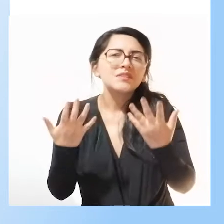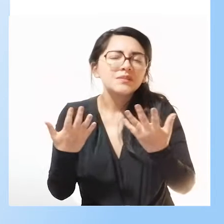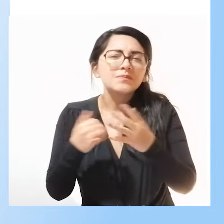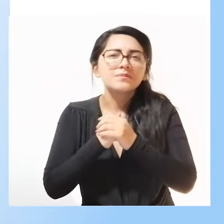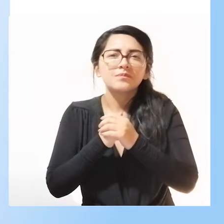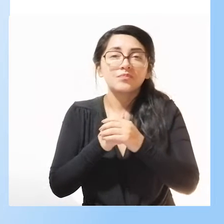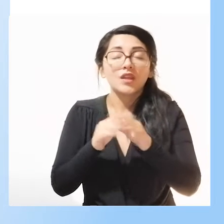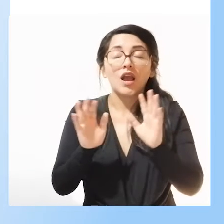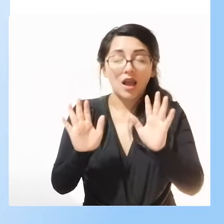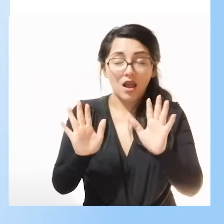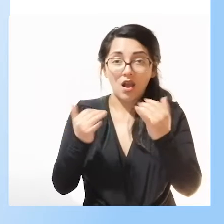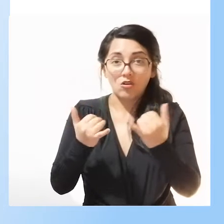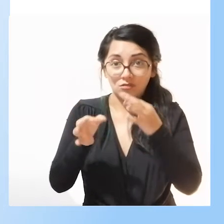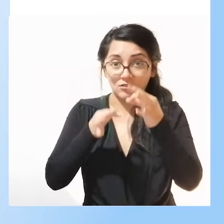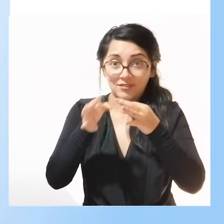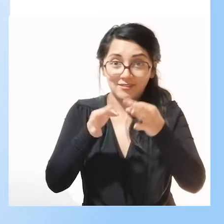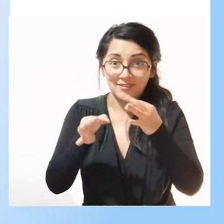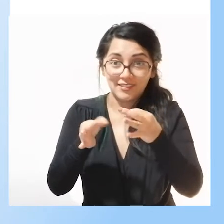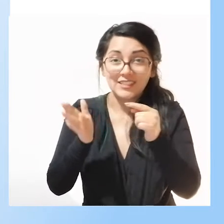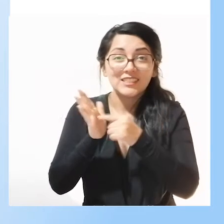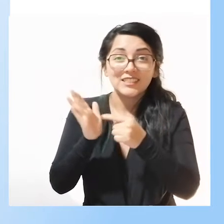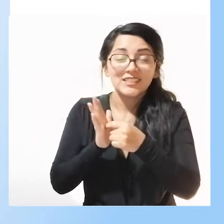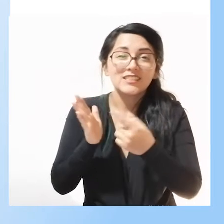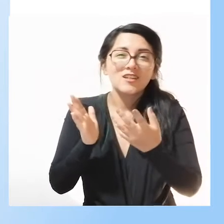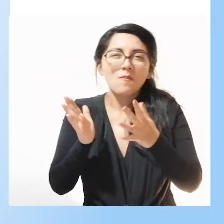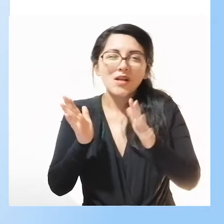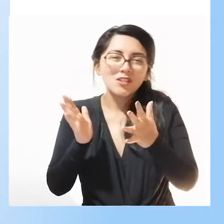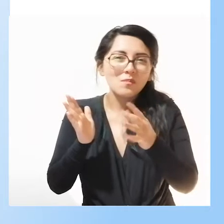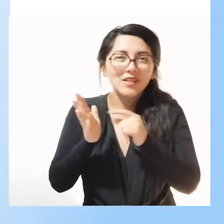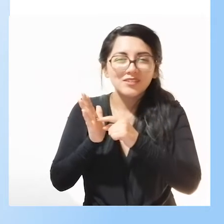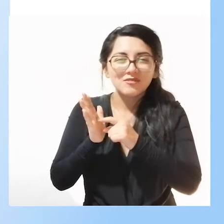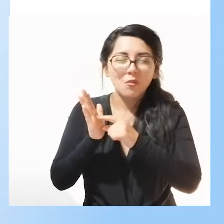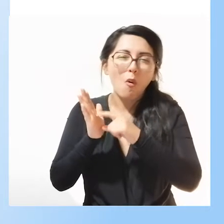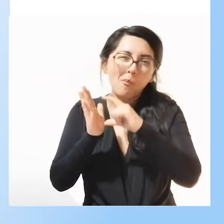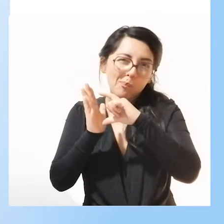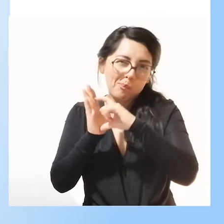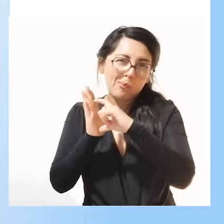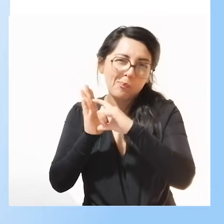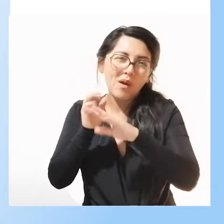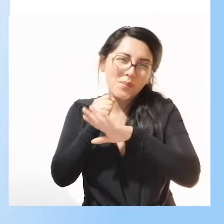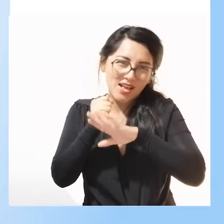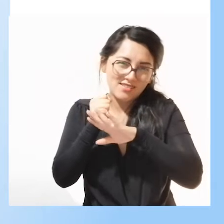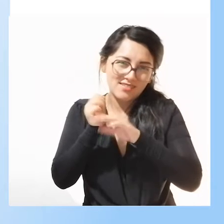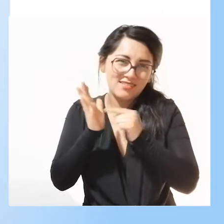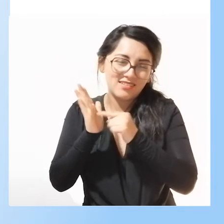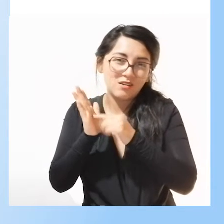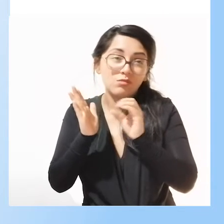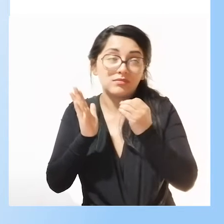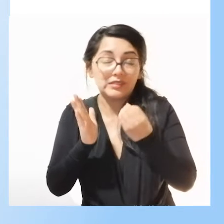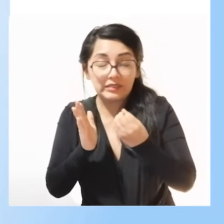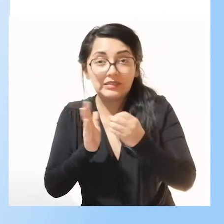esta perspectiva, se queda un poquito escaso. Es insuficiente hablar de